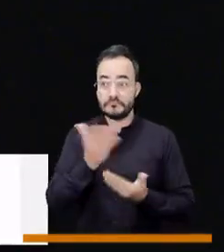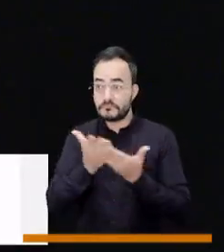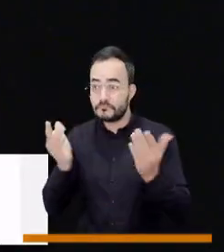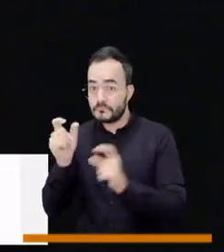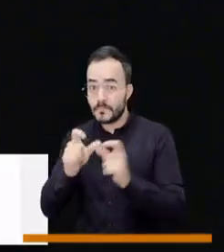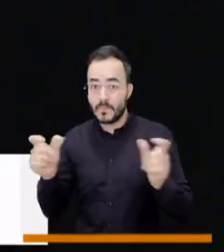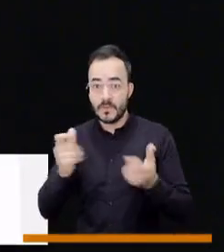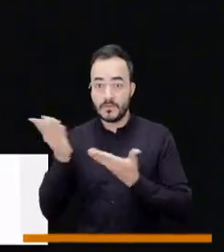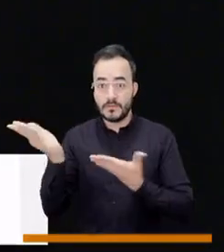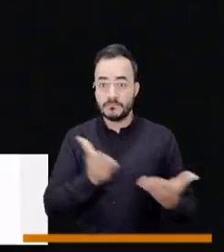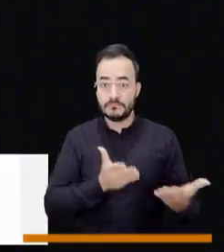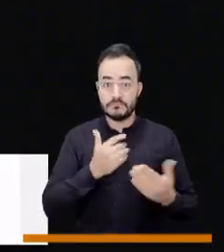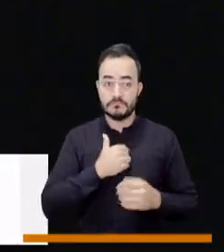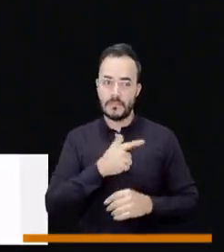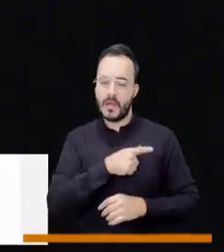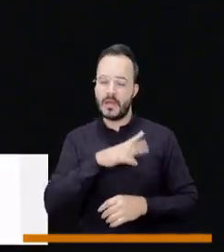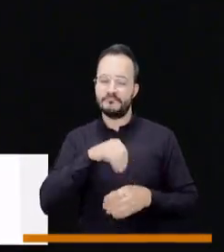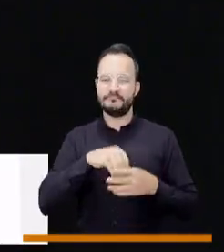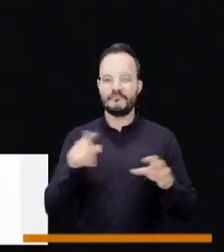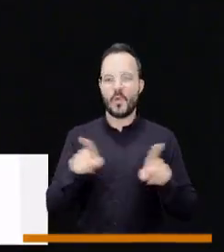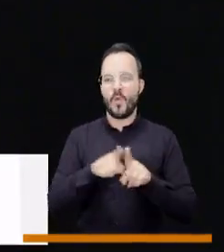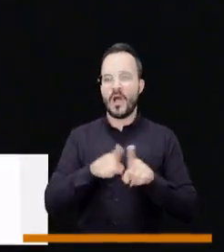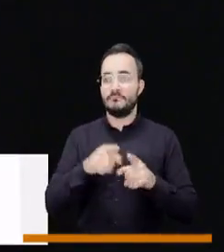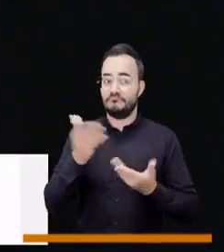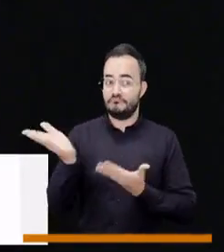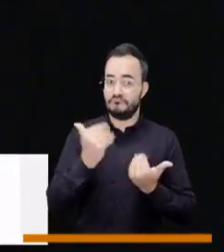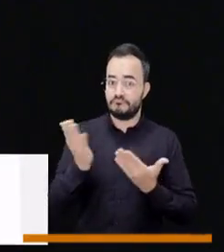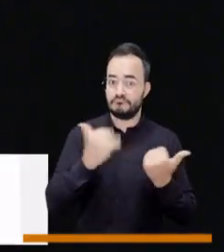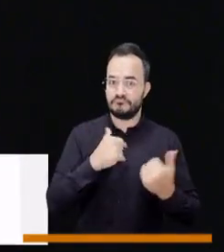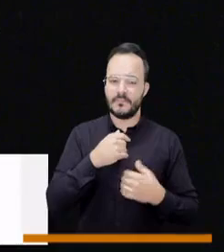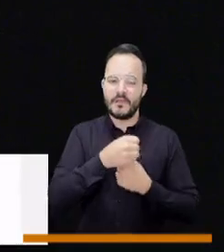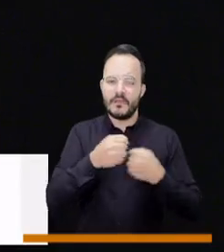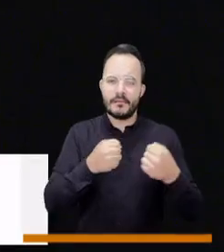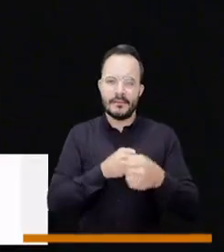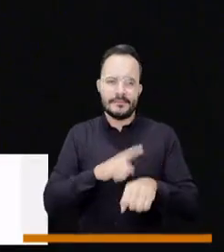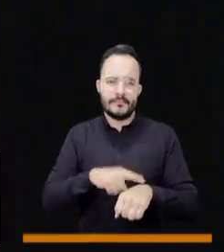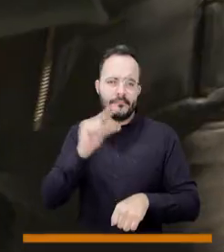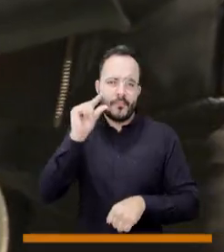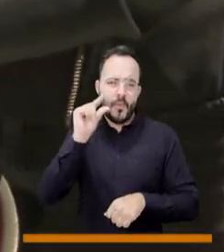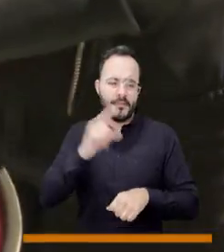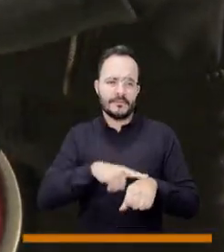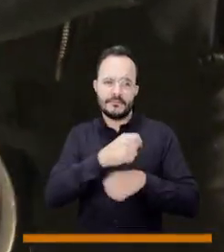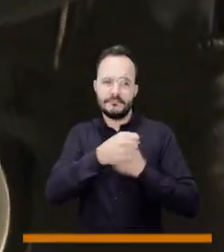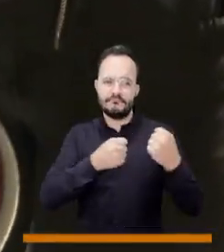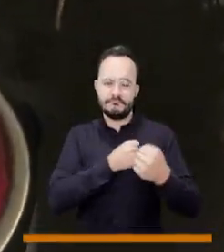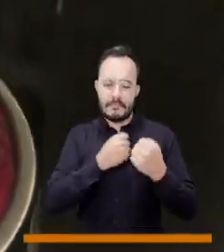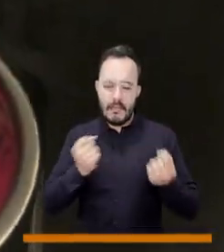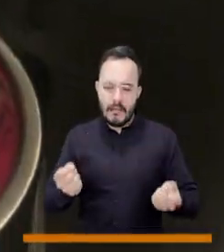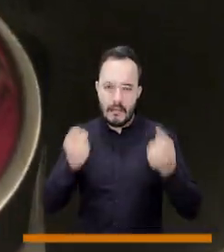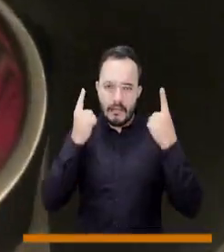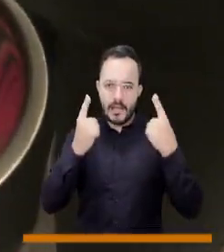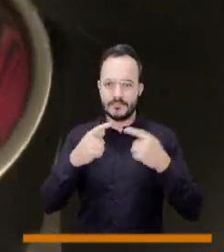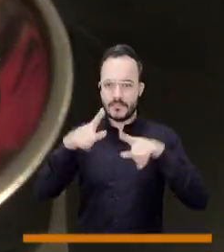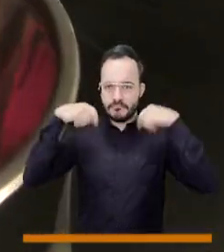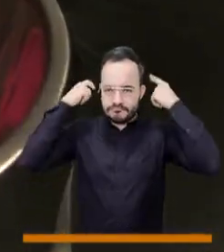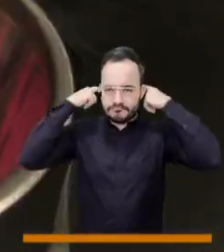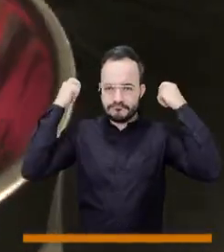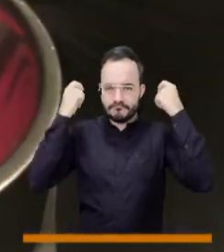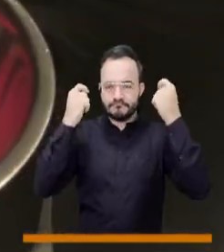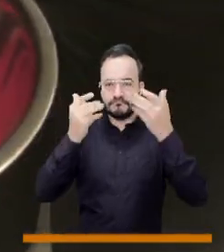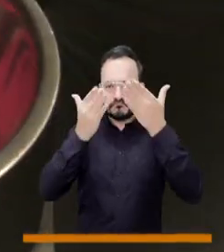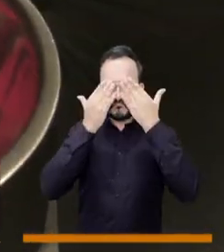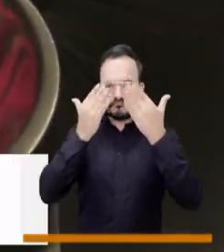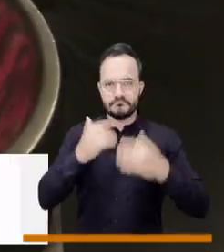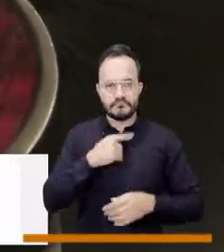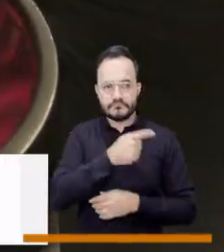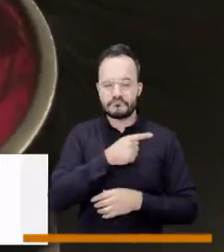también est experiencia para que las personas se pongan en un por un tiempito 45 minutos en el en los ojos del otro